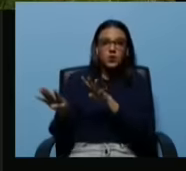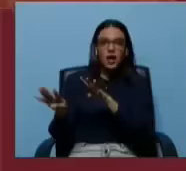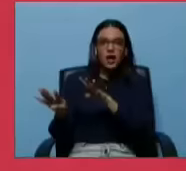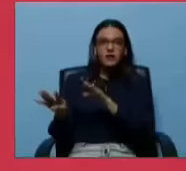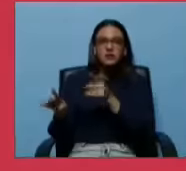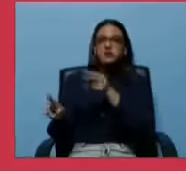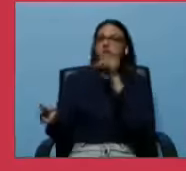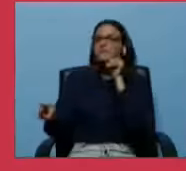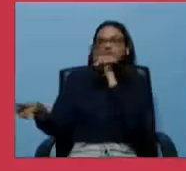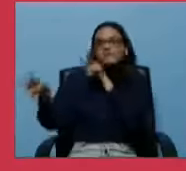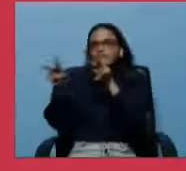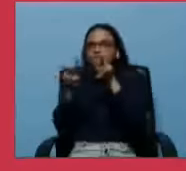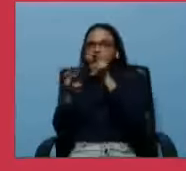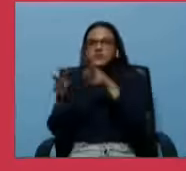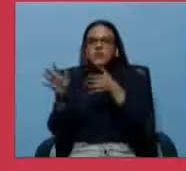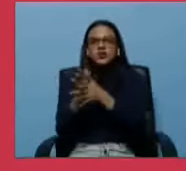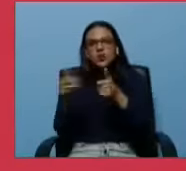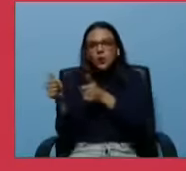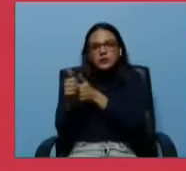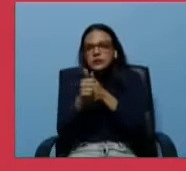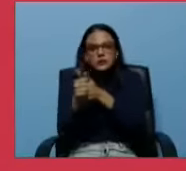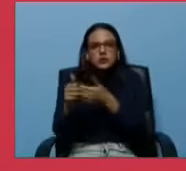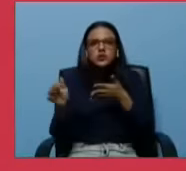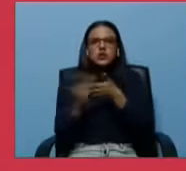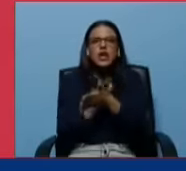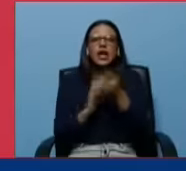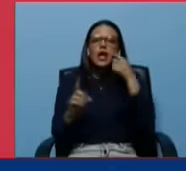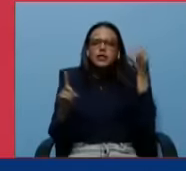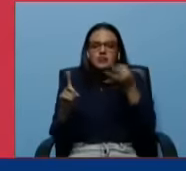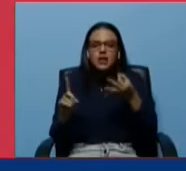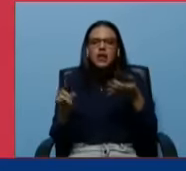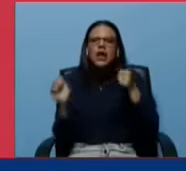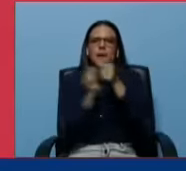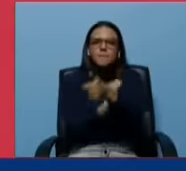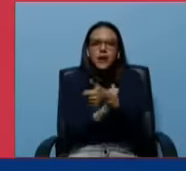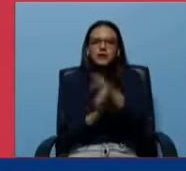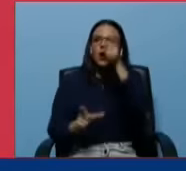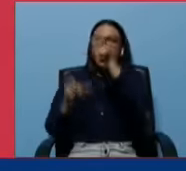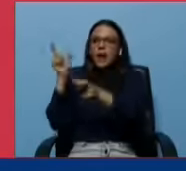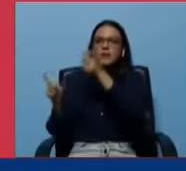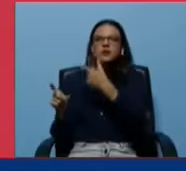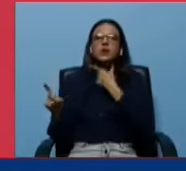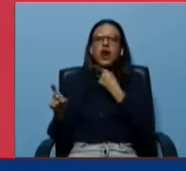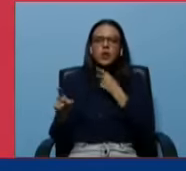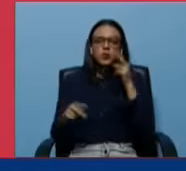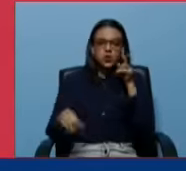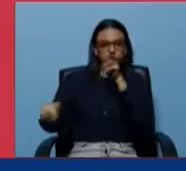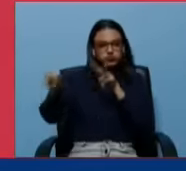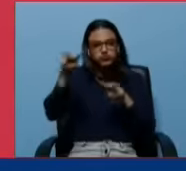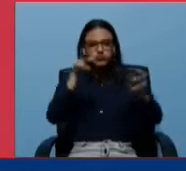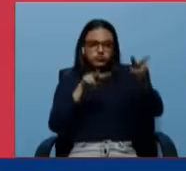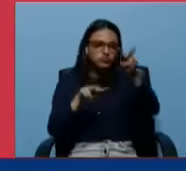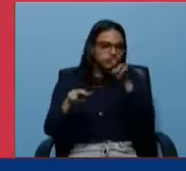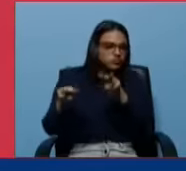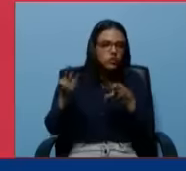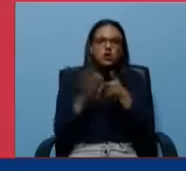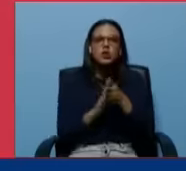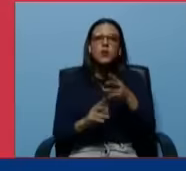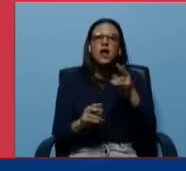ceñirse a los hechos, a los que les gusta ubicarse en los hechos